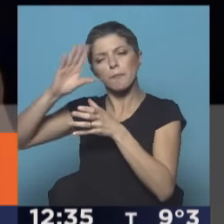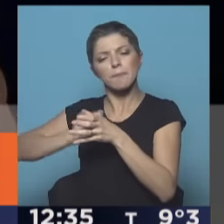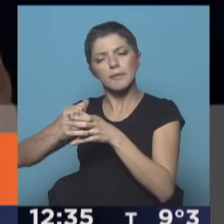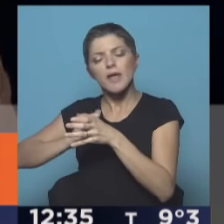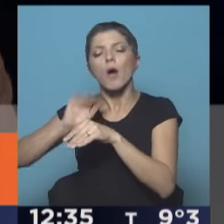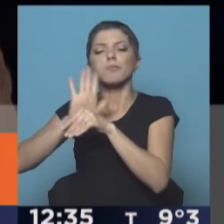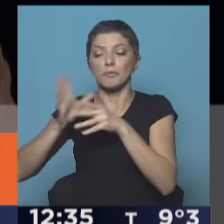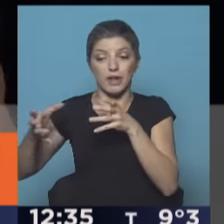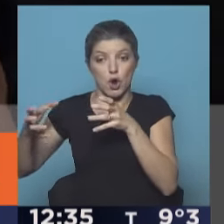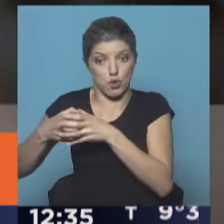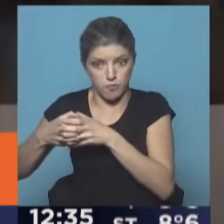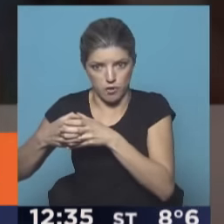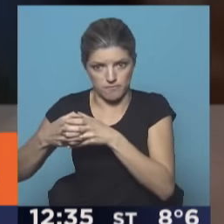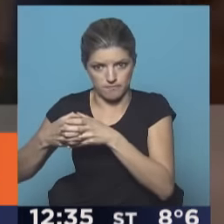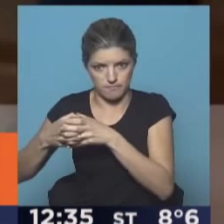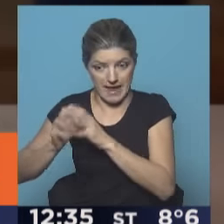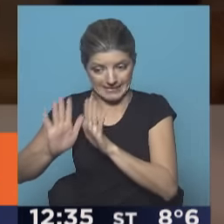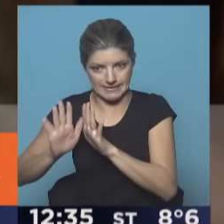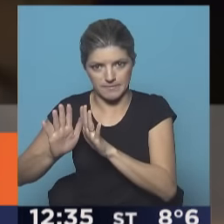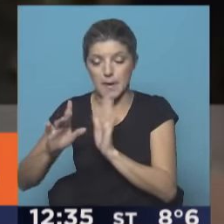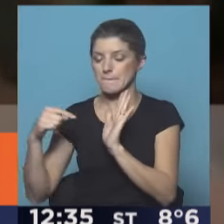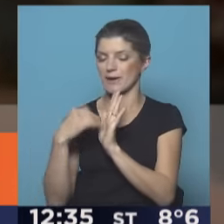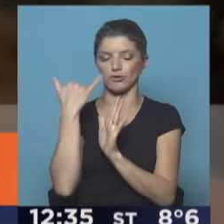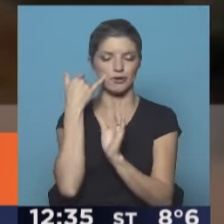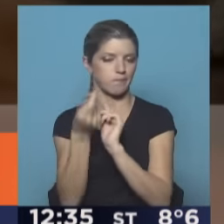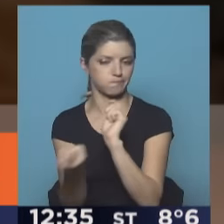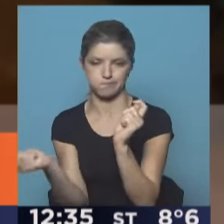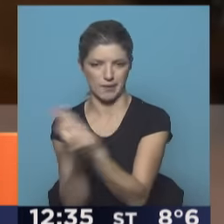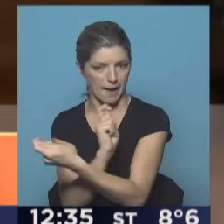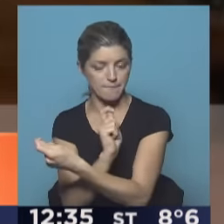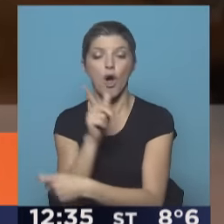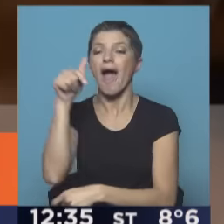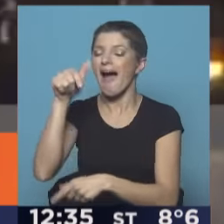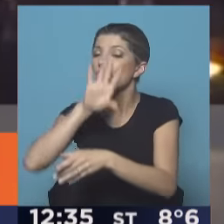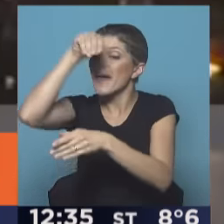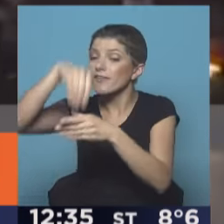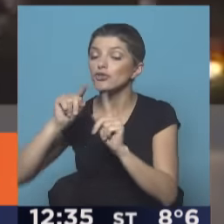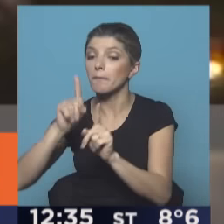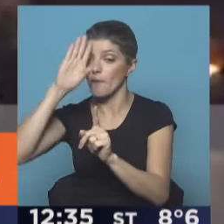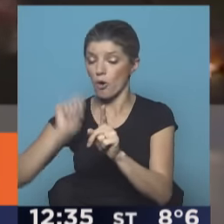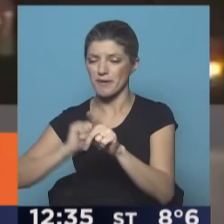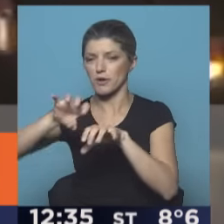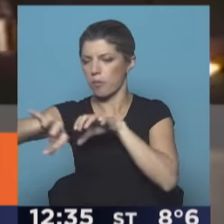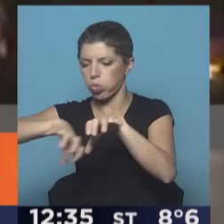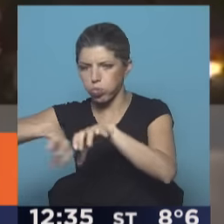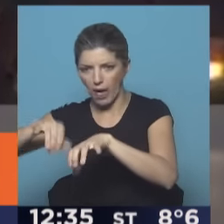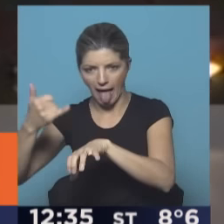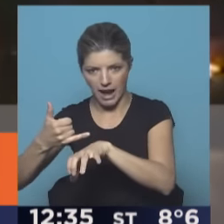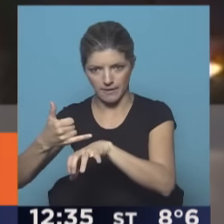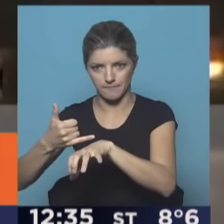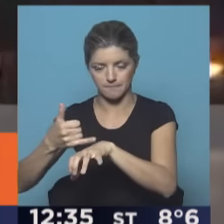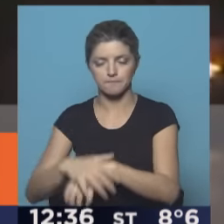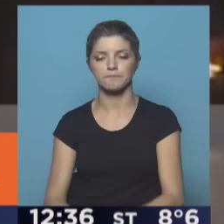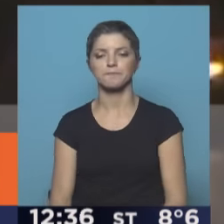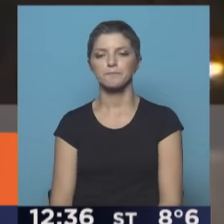una corporación esto ya no existe hay fisuras fundamentales eh Y por